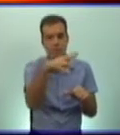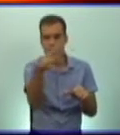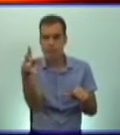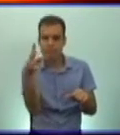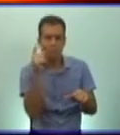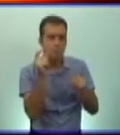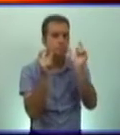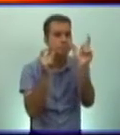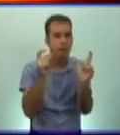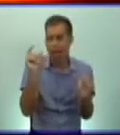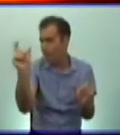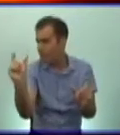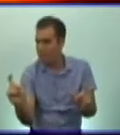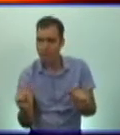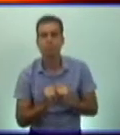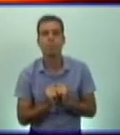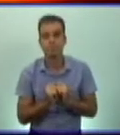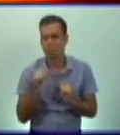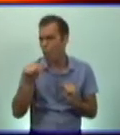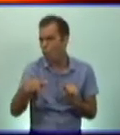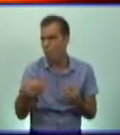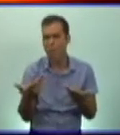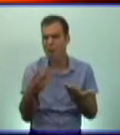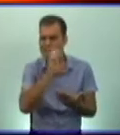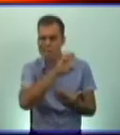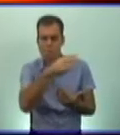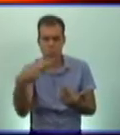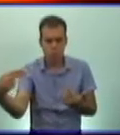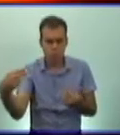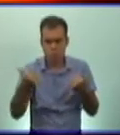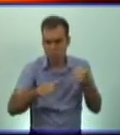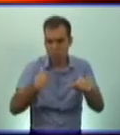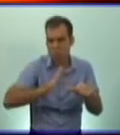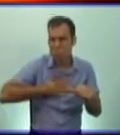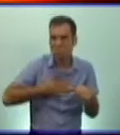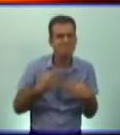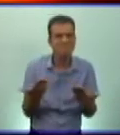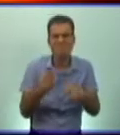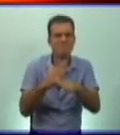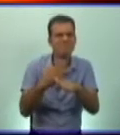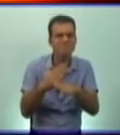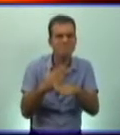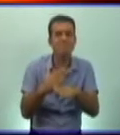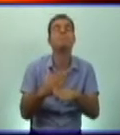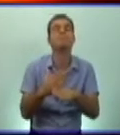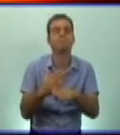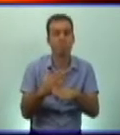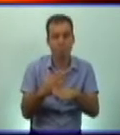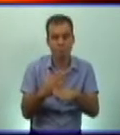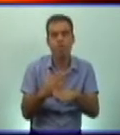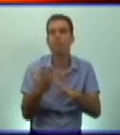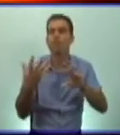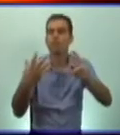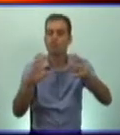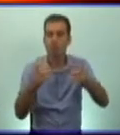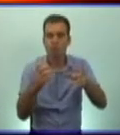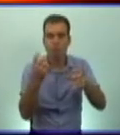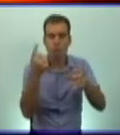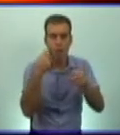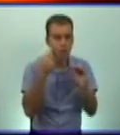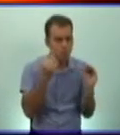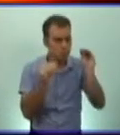dije. Vamos a ver hoy qué es una ecuación química. Pues bien, una ecuación química no es más que una forma de